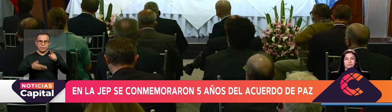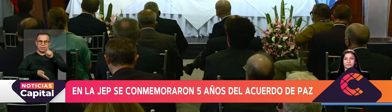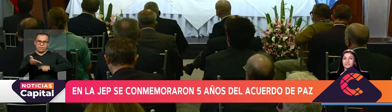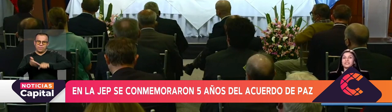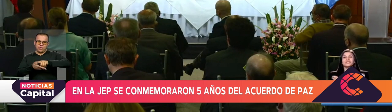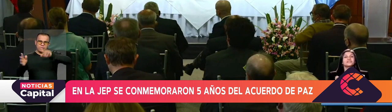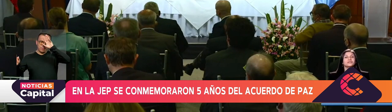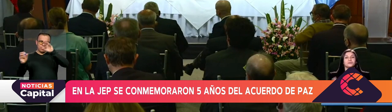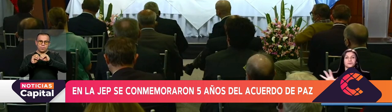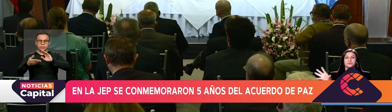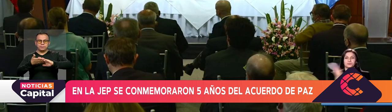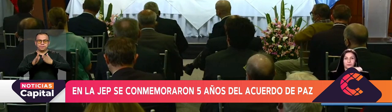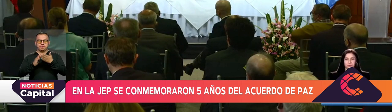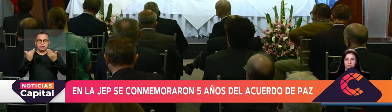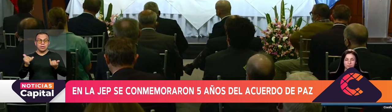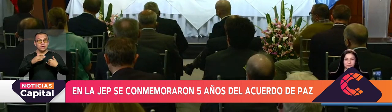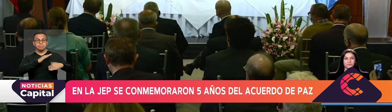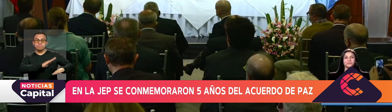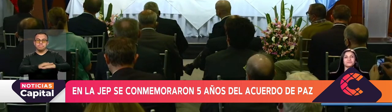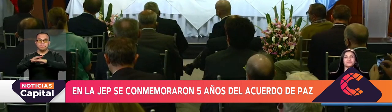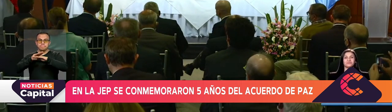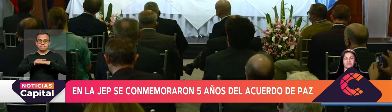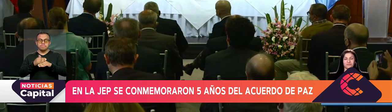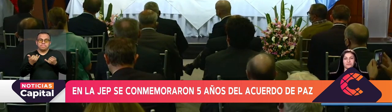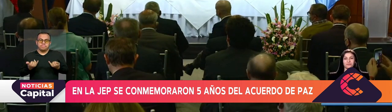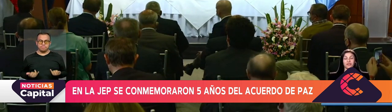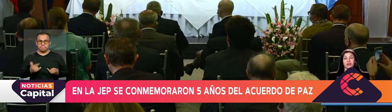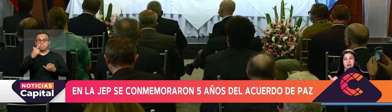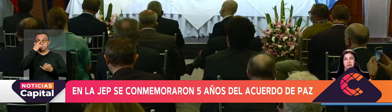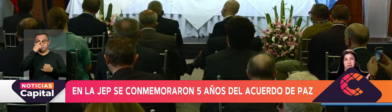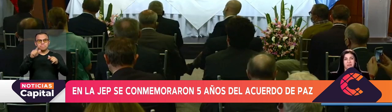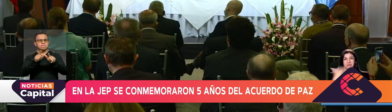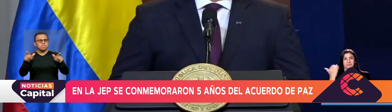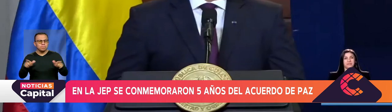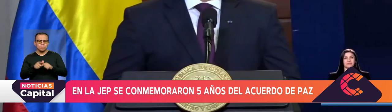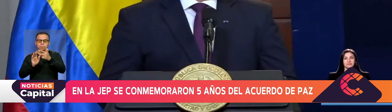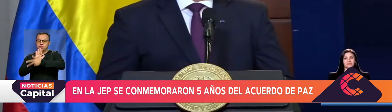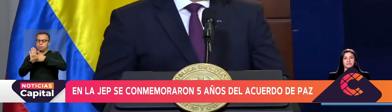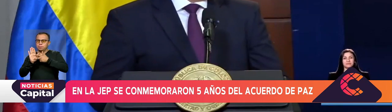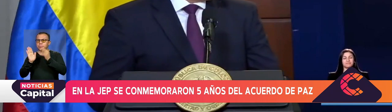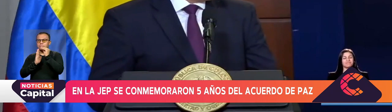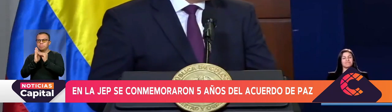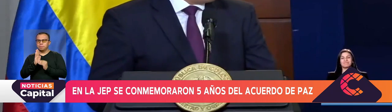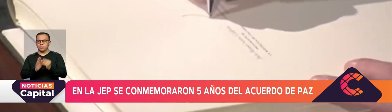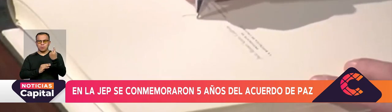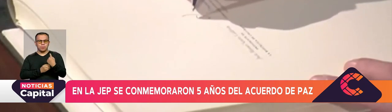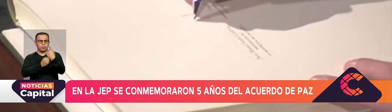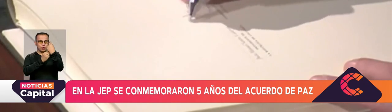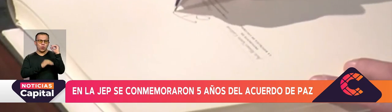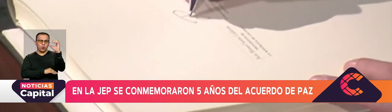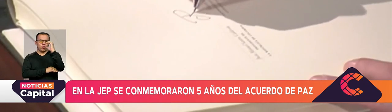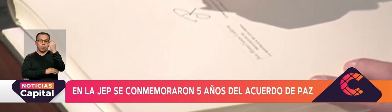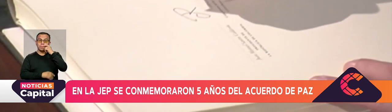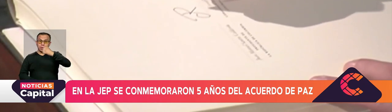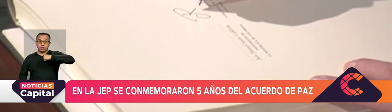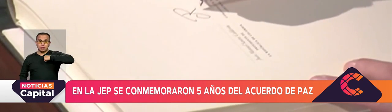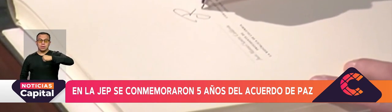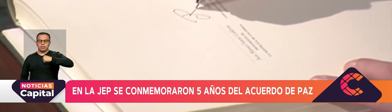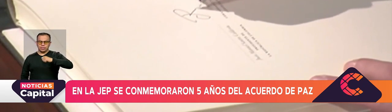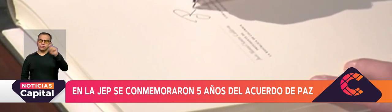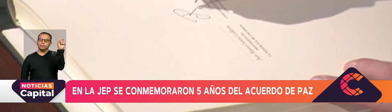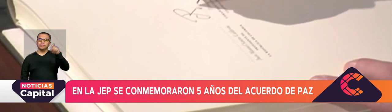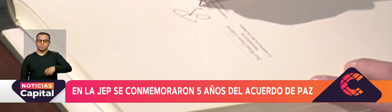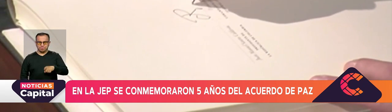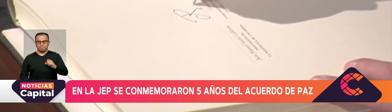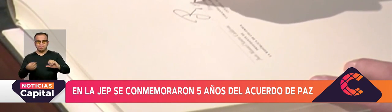del acuerdo de paz y advirtió que esta se encuentra en la Constitución Política de Colombia y que es un derecho y un deber